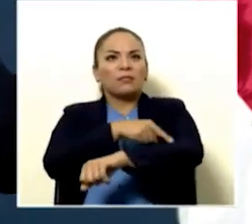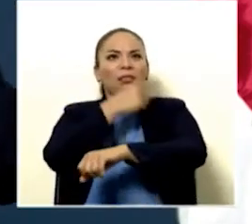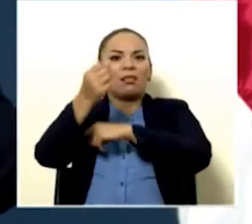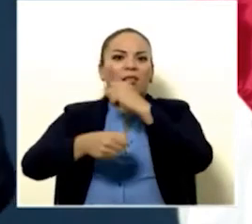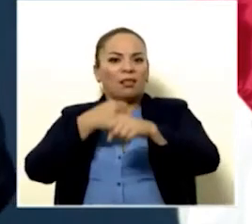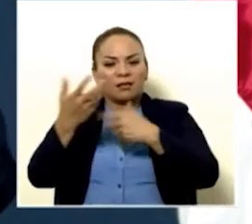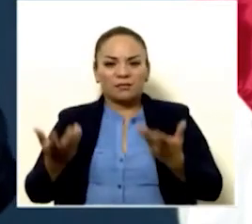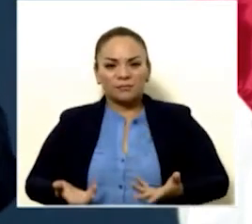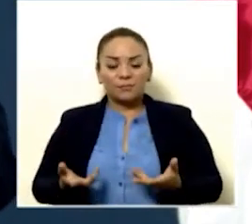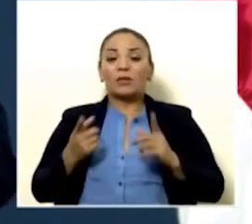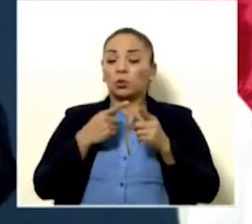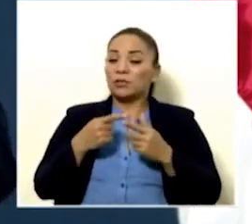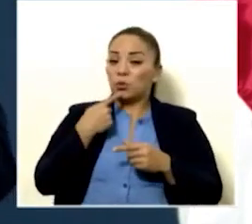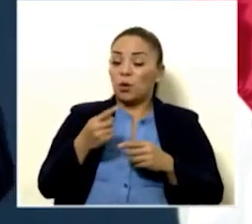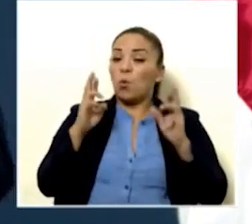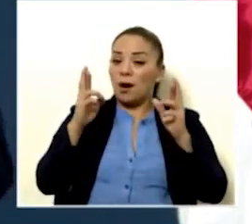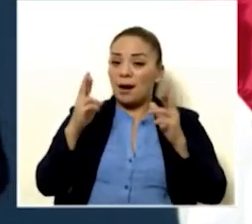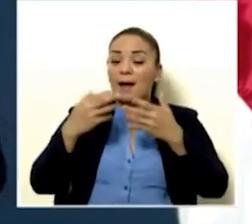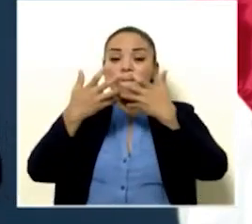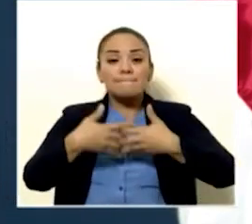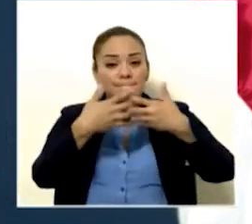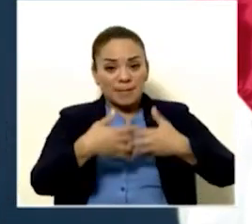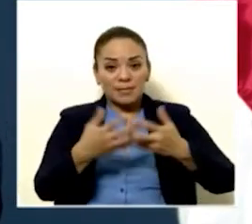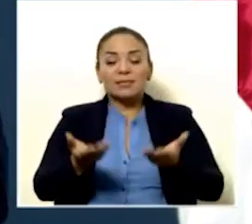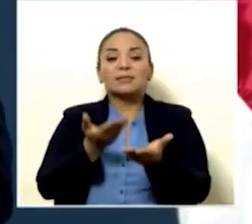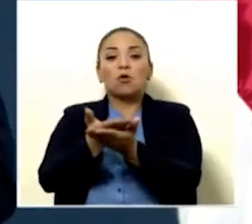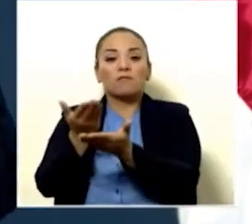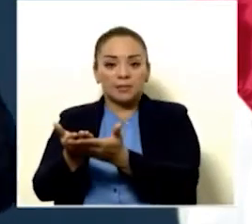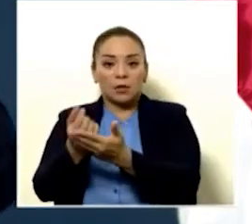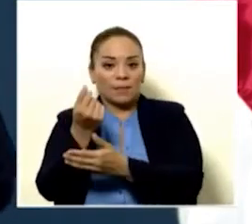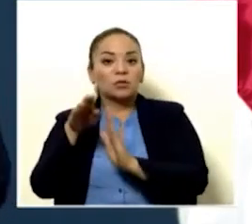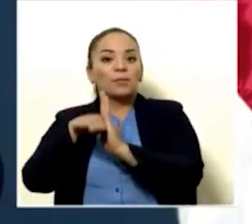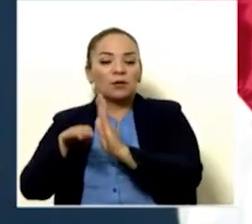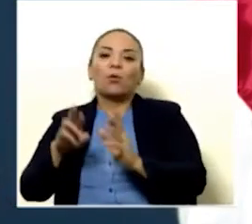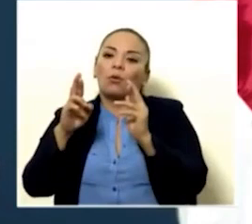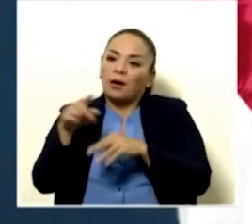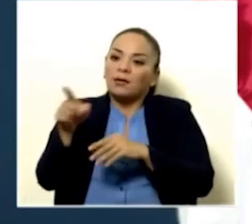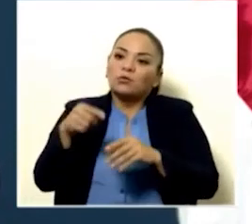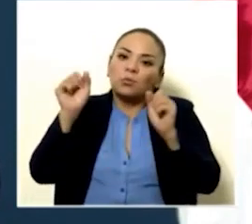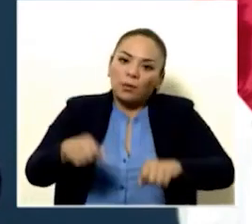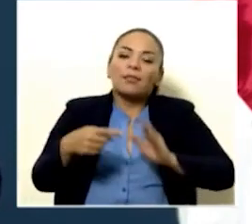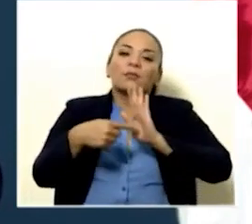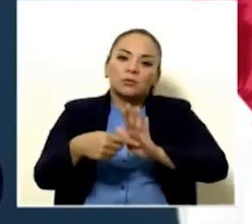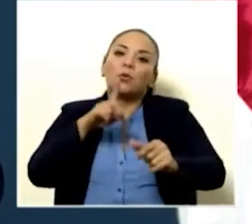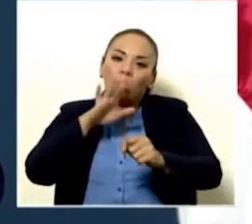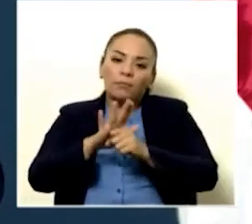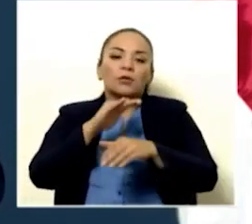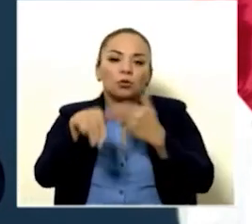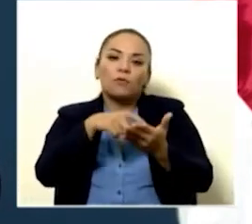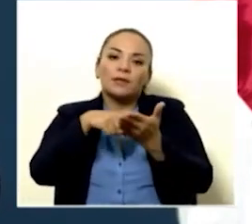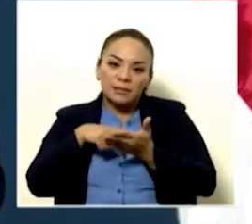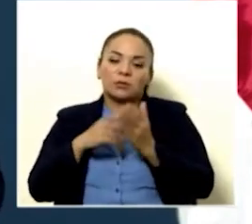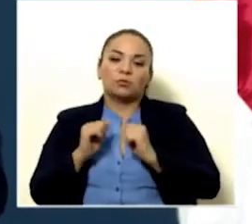ojalá esas empresas que ofrecieron precios menores puedan demostrar que cumplían los requisitos